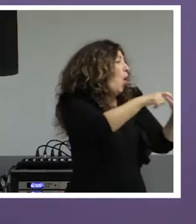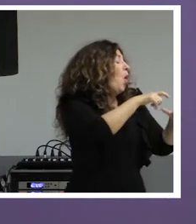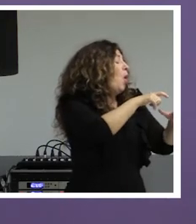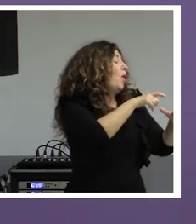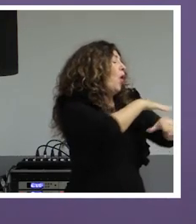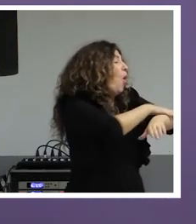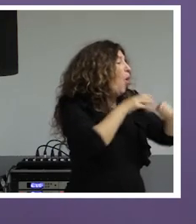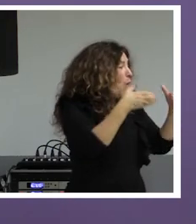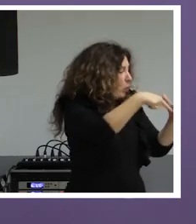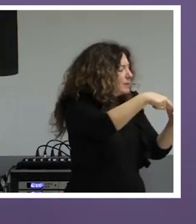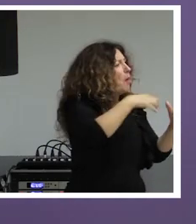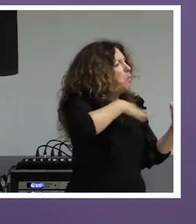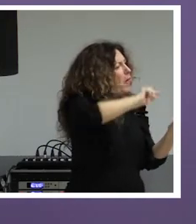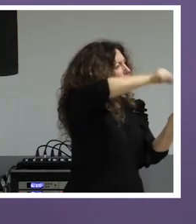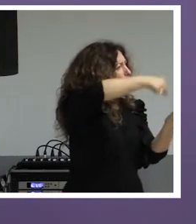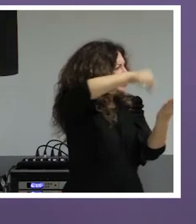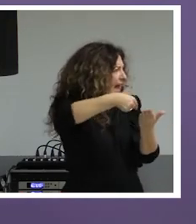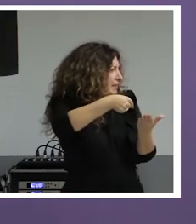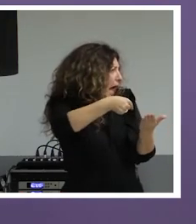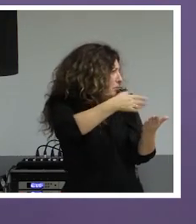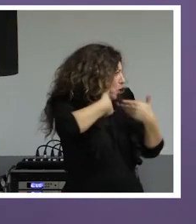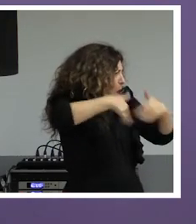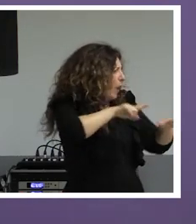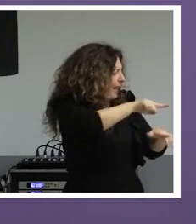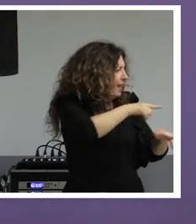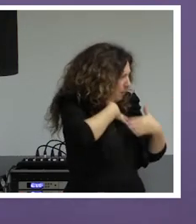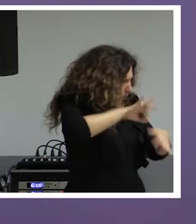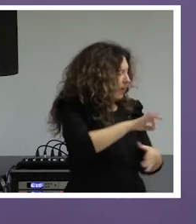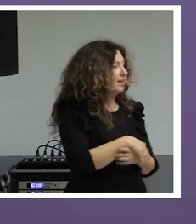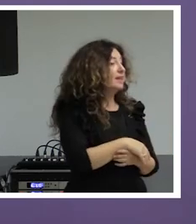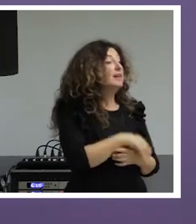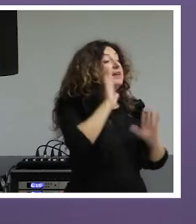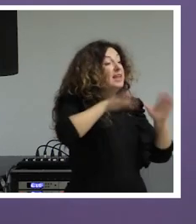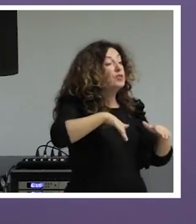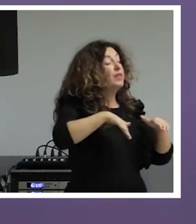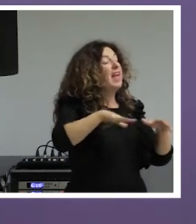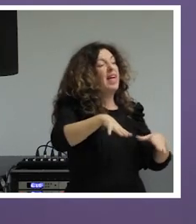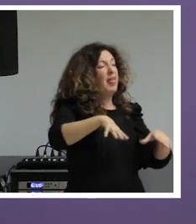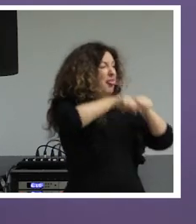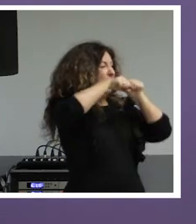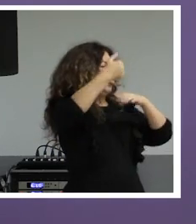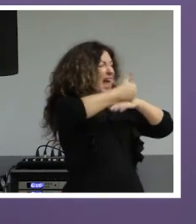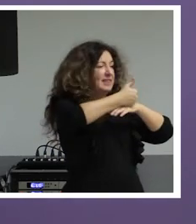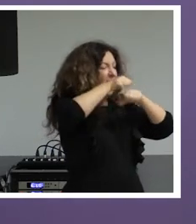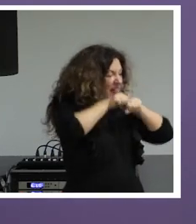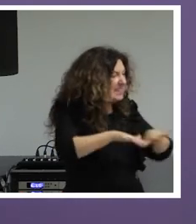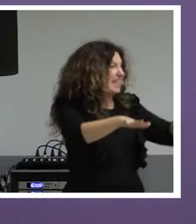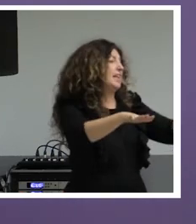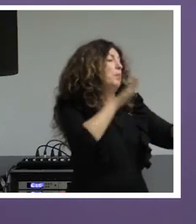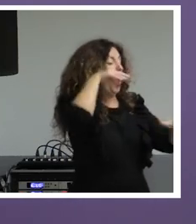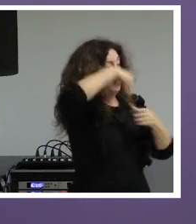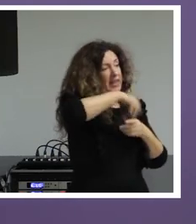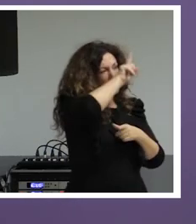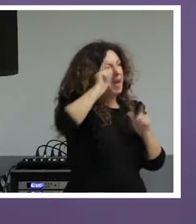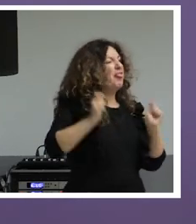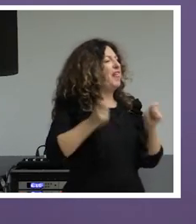que tengan presupuestos acordes con las funciones que van a hacer que tengan capacidad de contratación que me parece que es una cosa